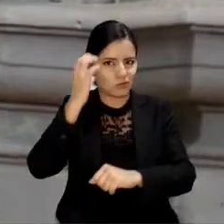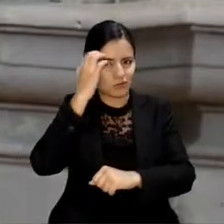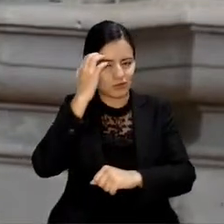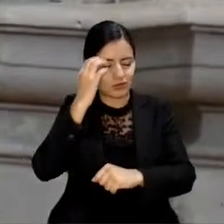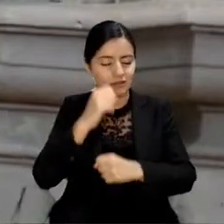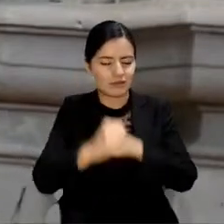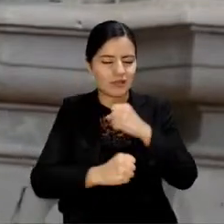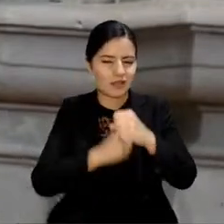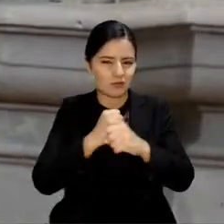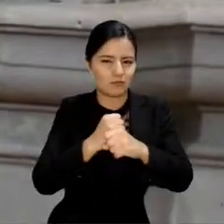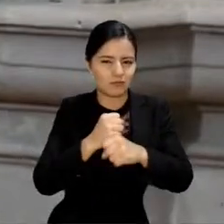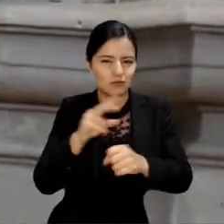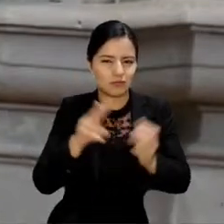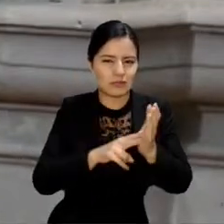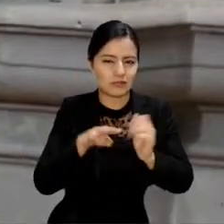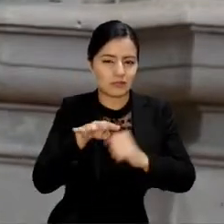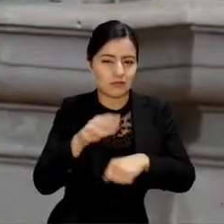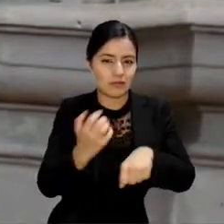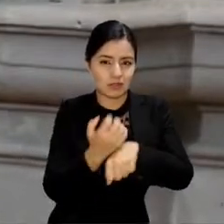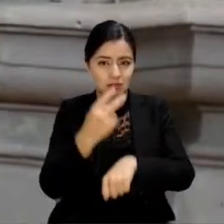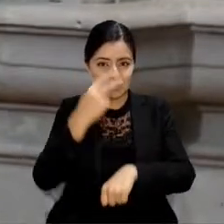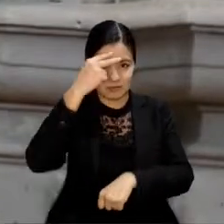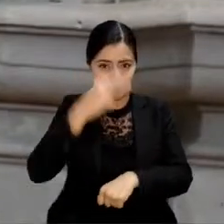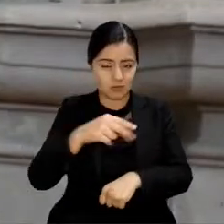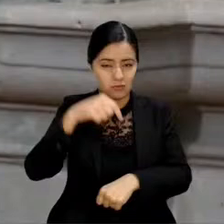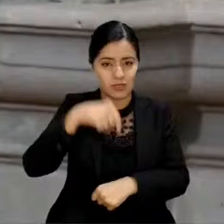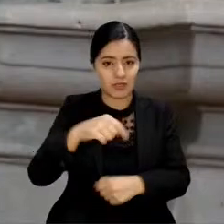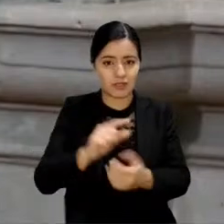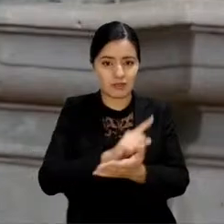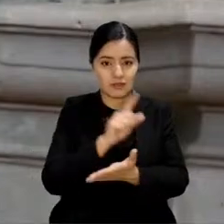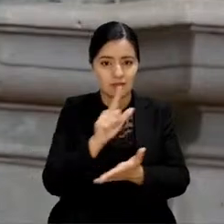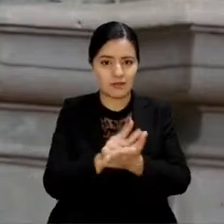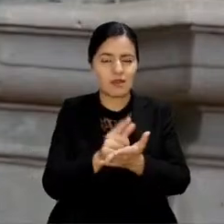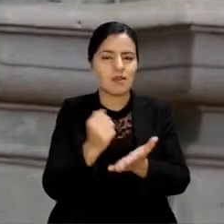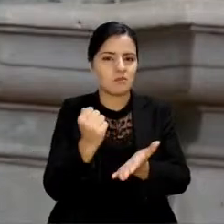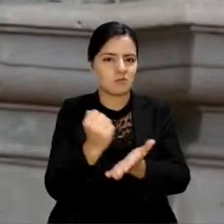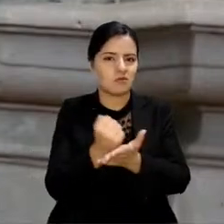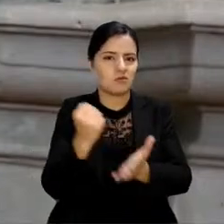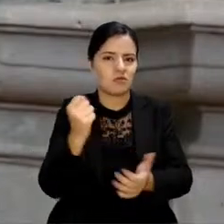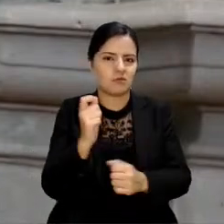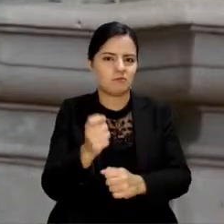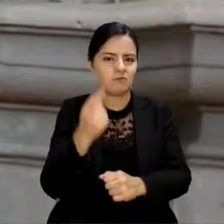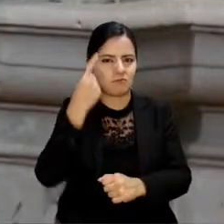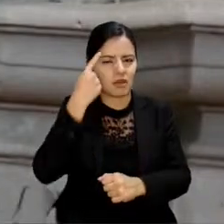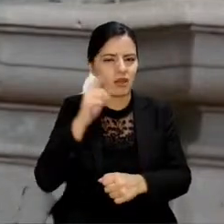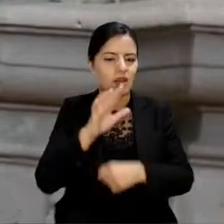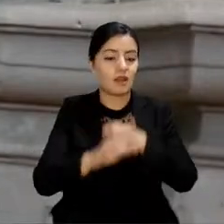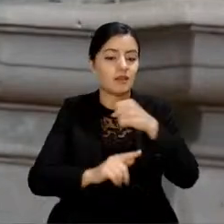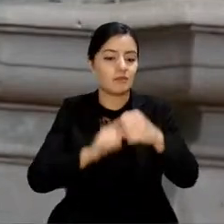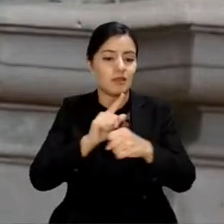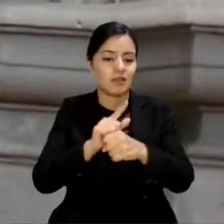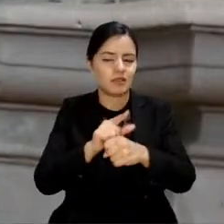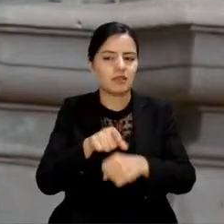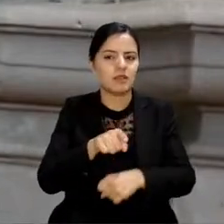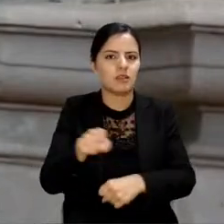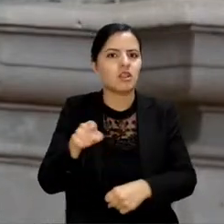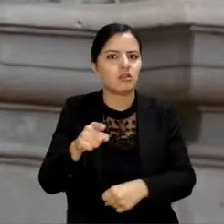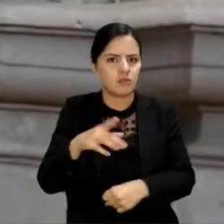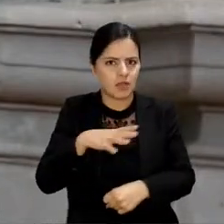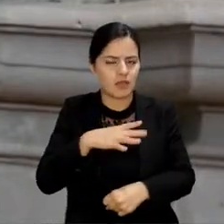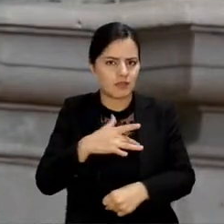año 2019, la legislatura aprobó las reformas constitucionales para reconocer a los animales como